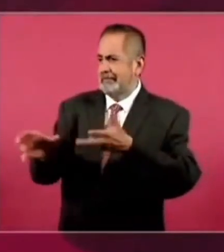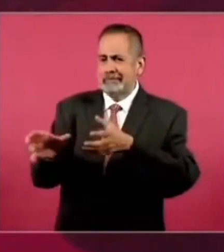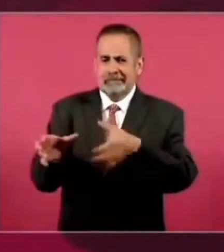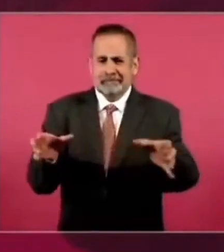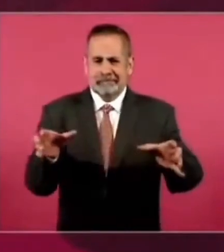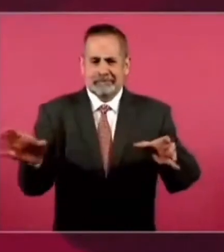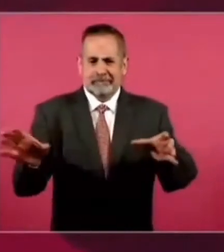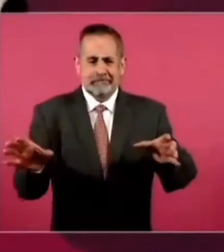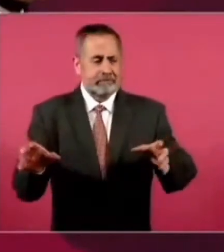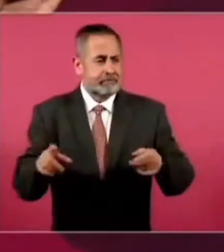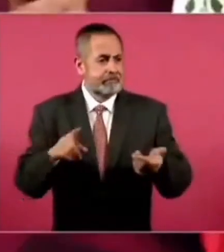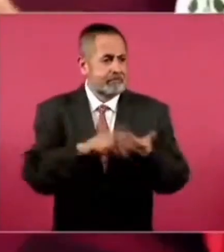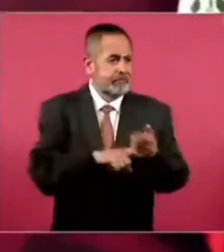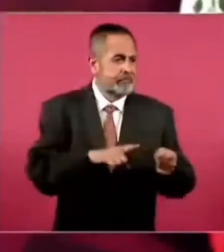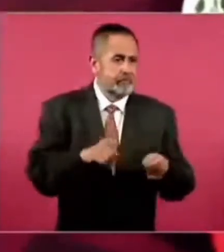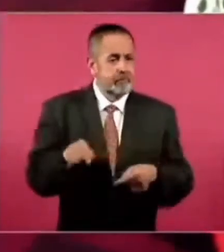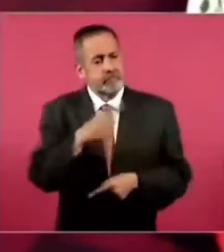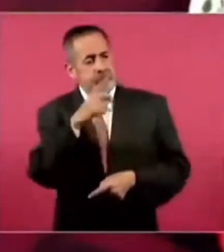estaba privatizado